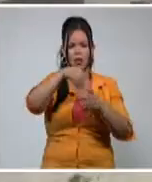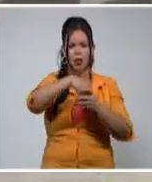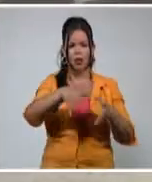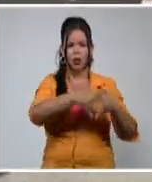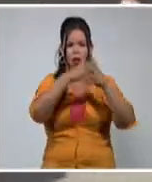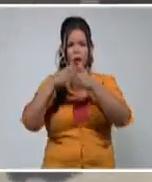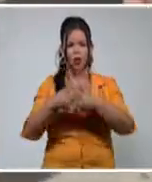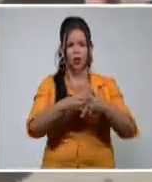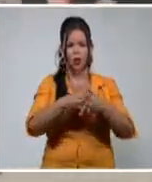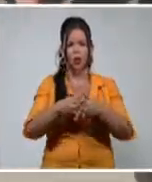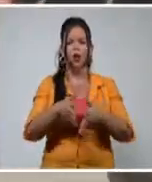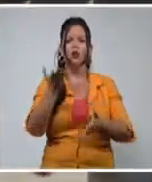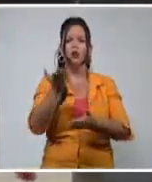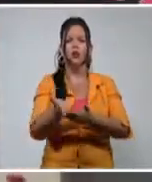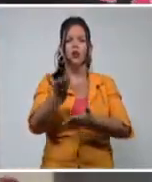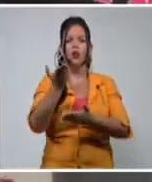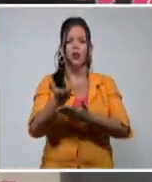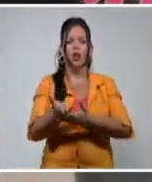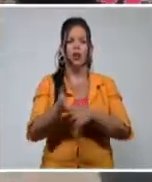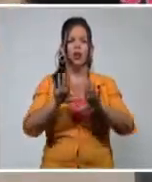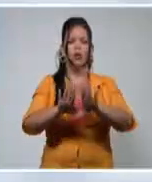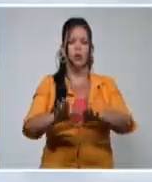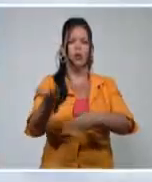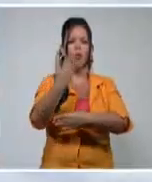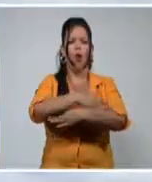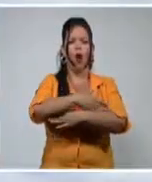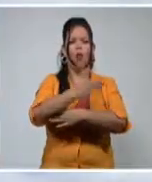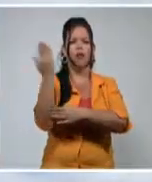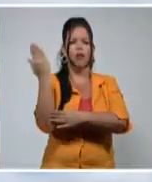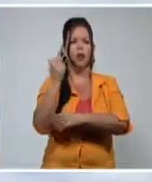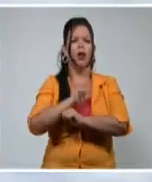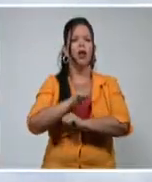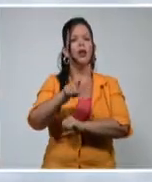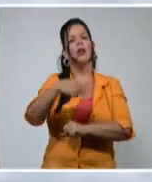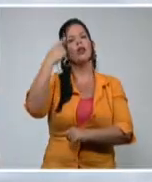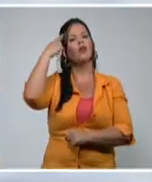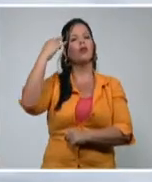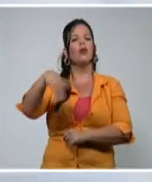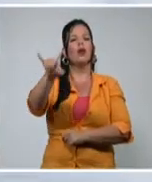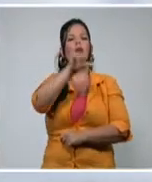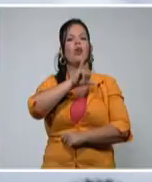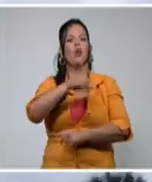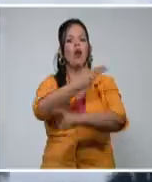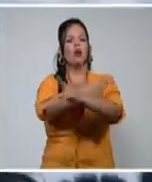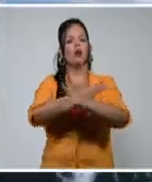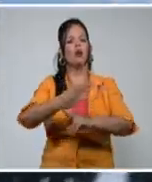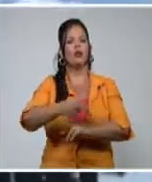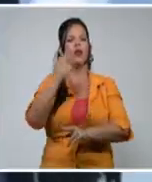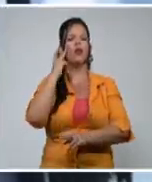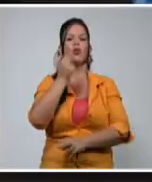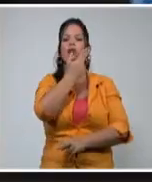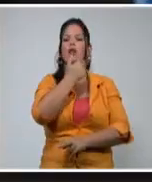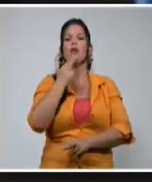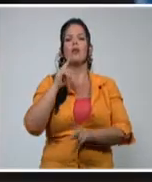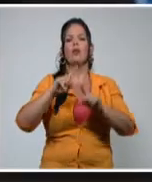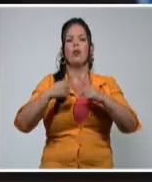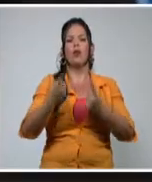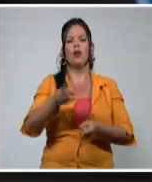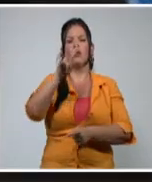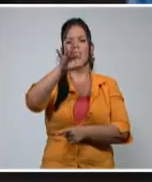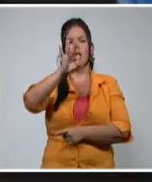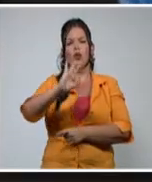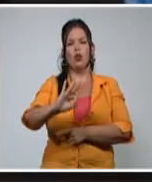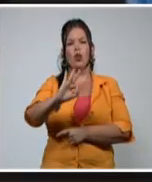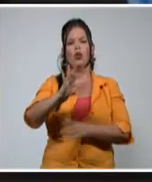exigieron el fin del bloqueo y recordaron al héroe nacional José Martí en el aniversario de su natalicio. Por los puentes de